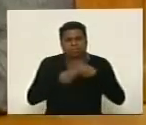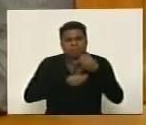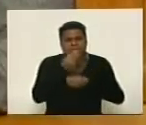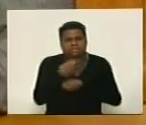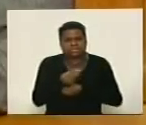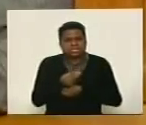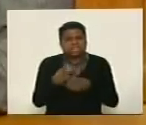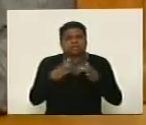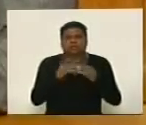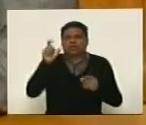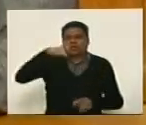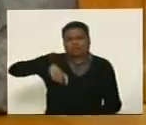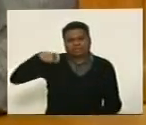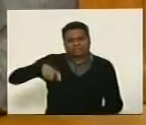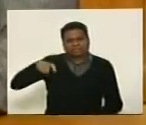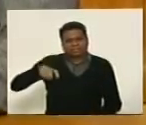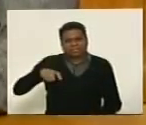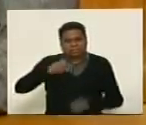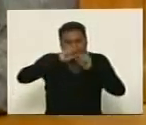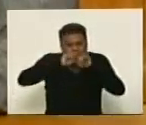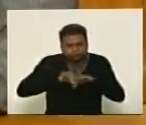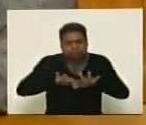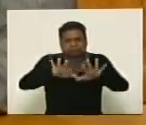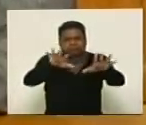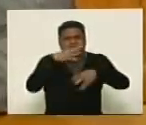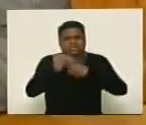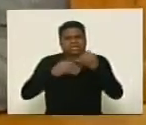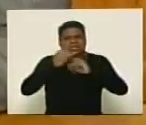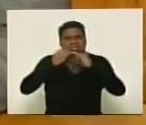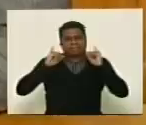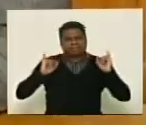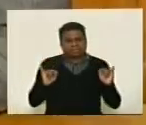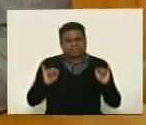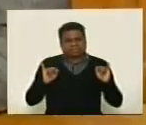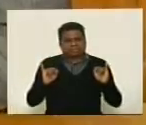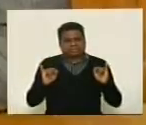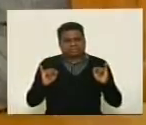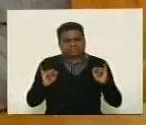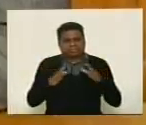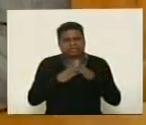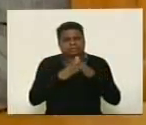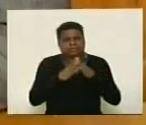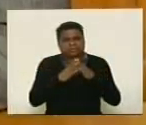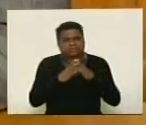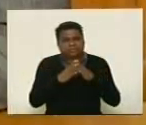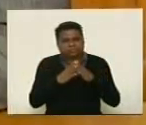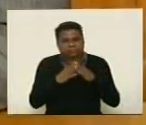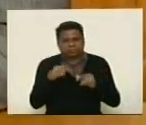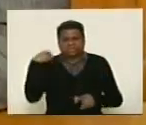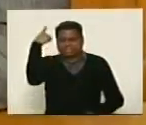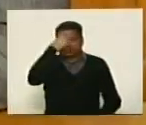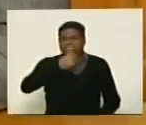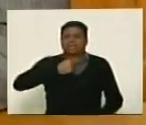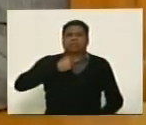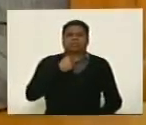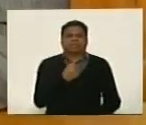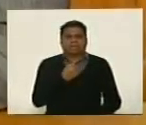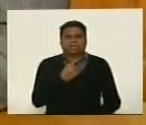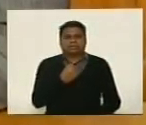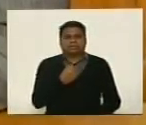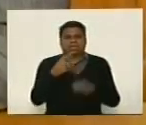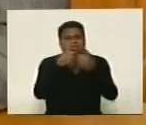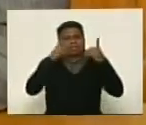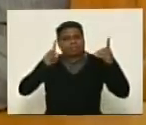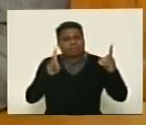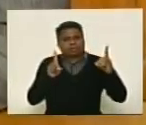medios necesarios para promover y garantizar la independencia, soberanía, seguridad,